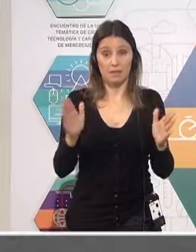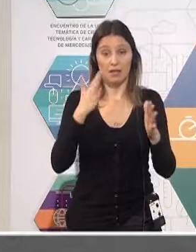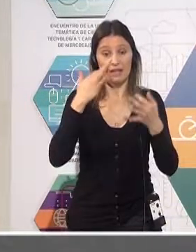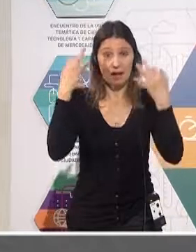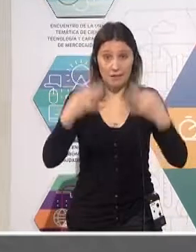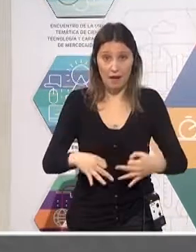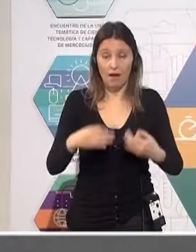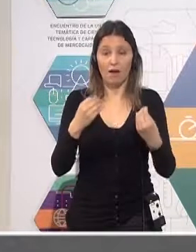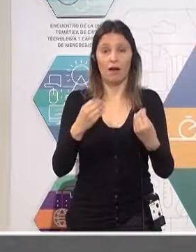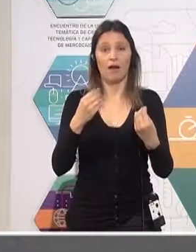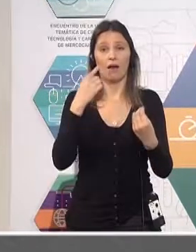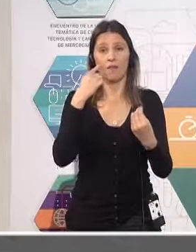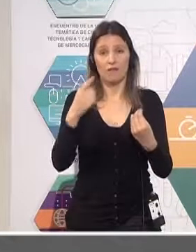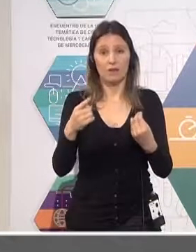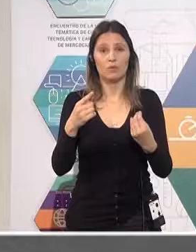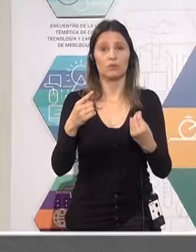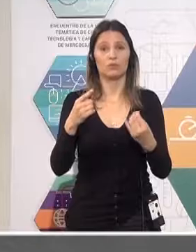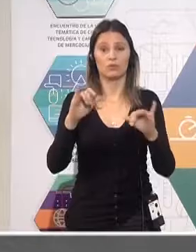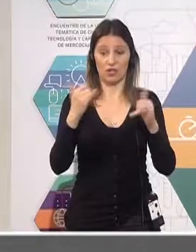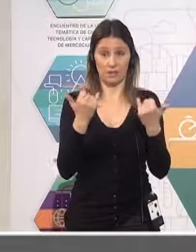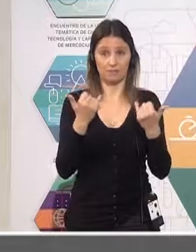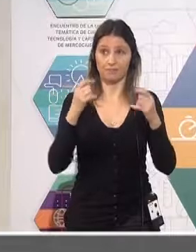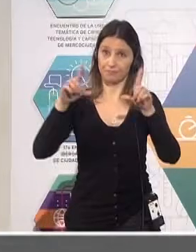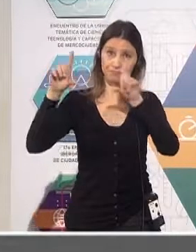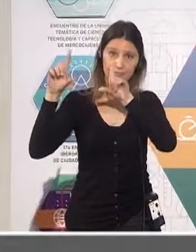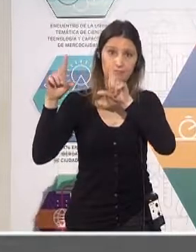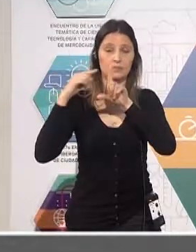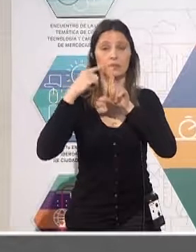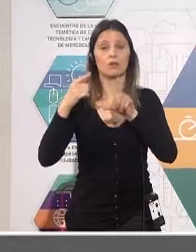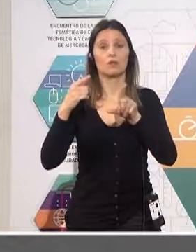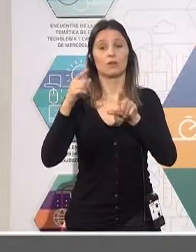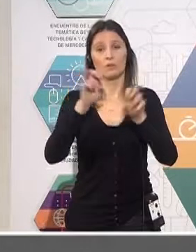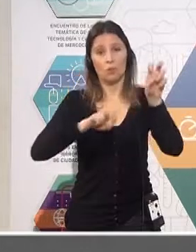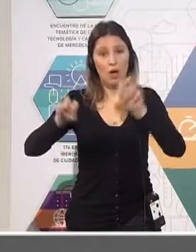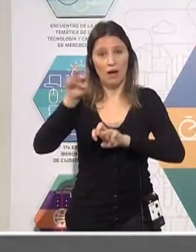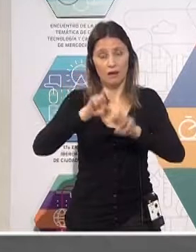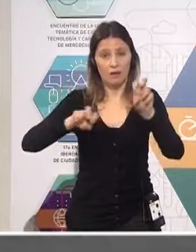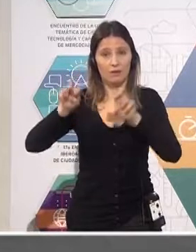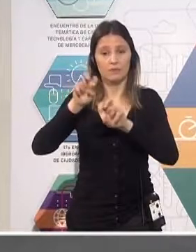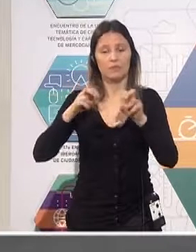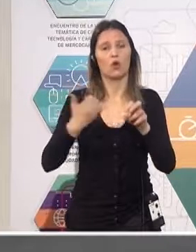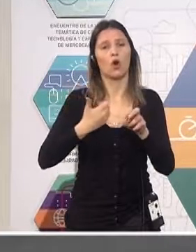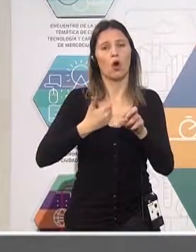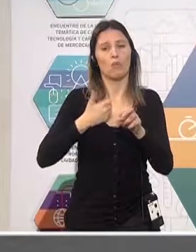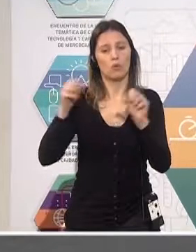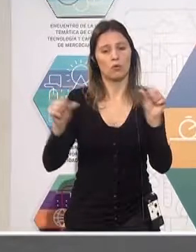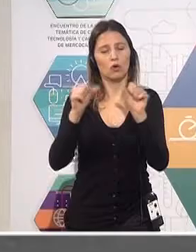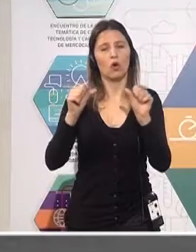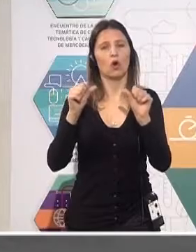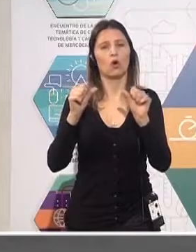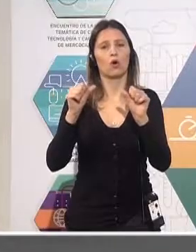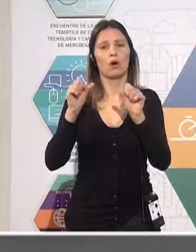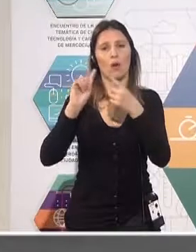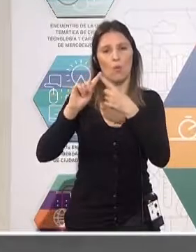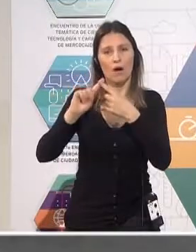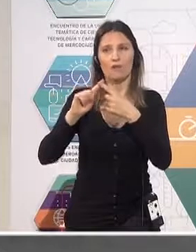como podemos ver en la imagen ya ya tuvimos que tratar y ver de cómo interconectar distintos dispositivos